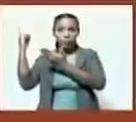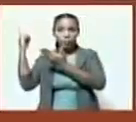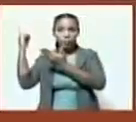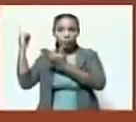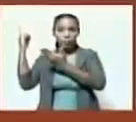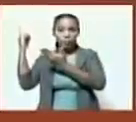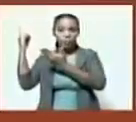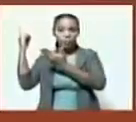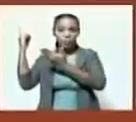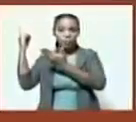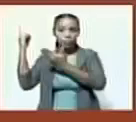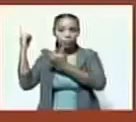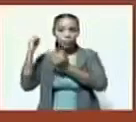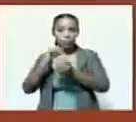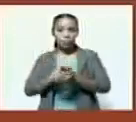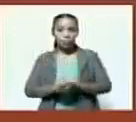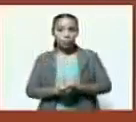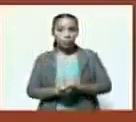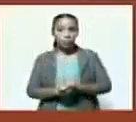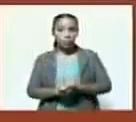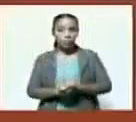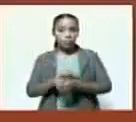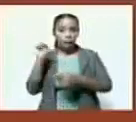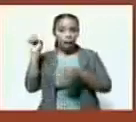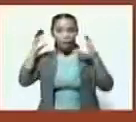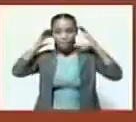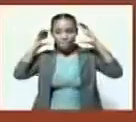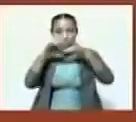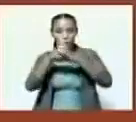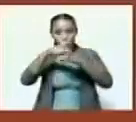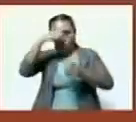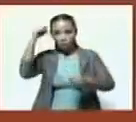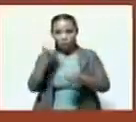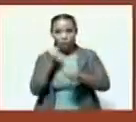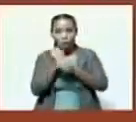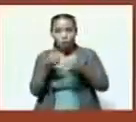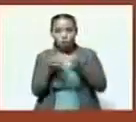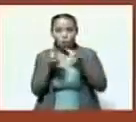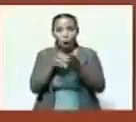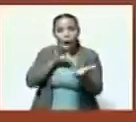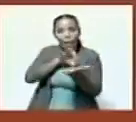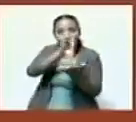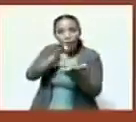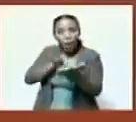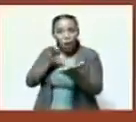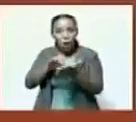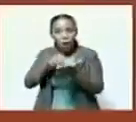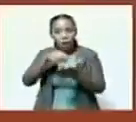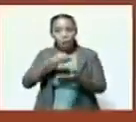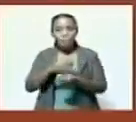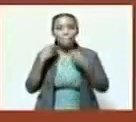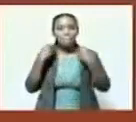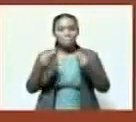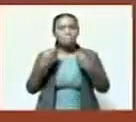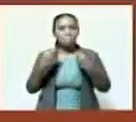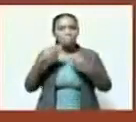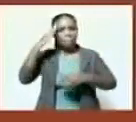Kilómetros cuadrados. Allí se centran las operaciones del Comando Estratégico Operacional para